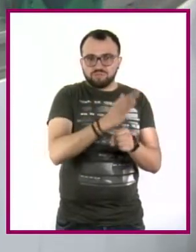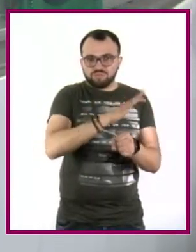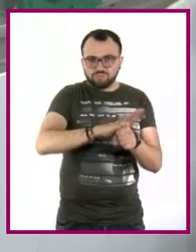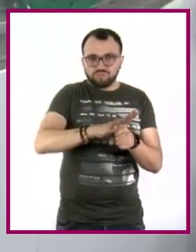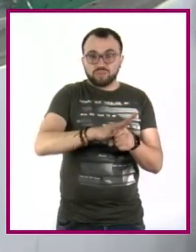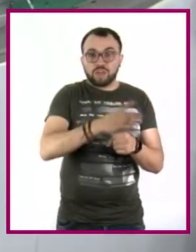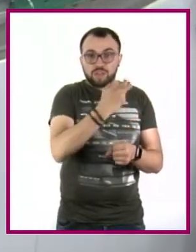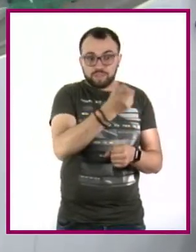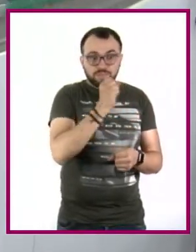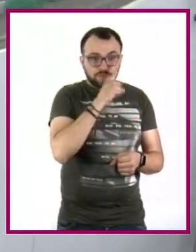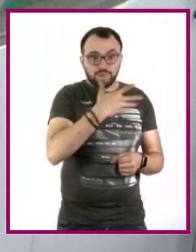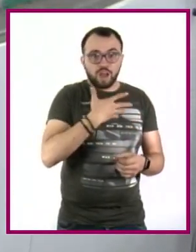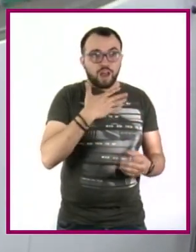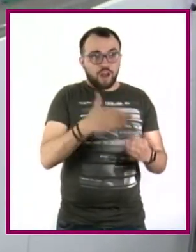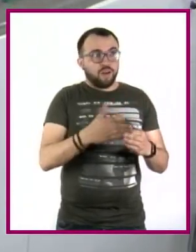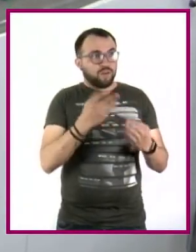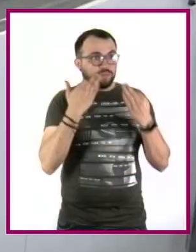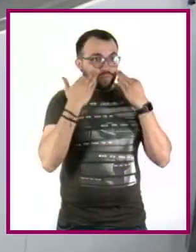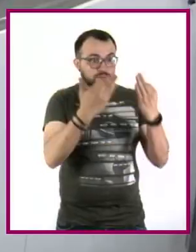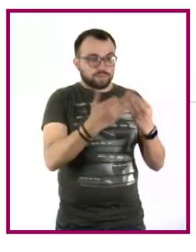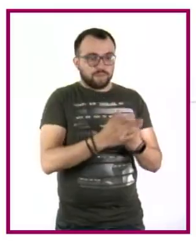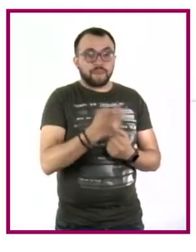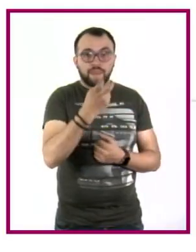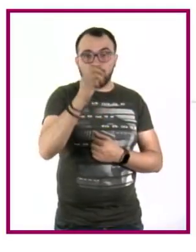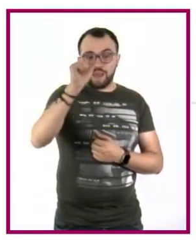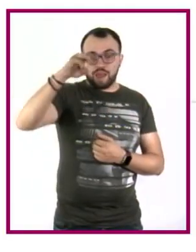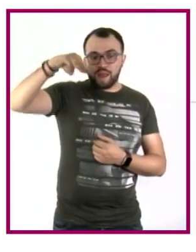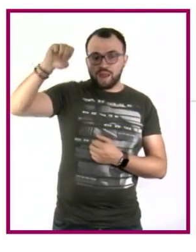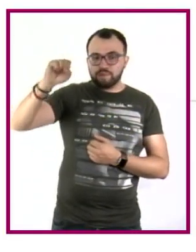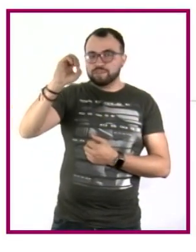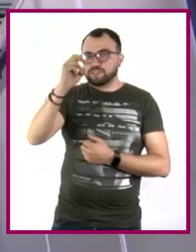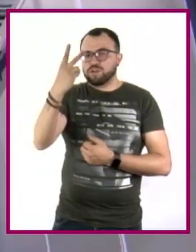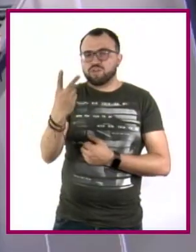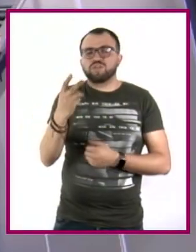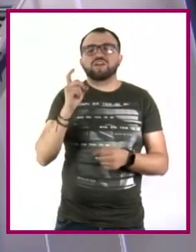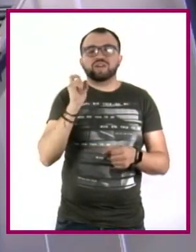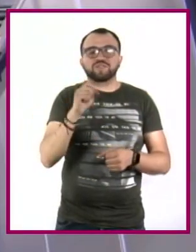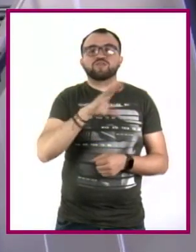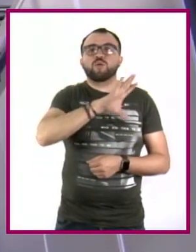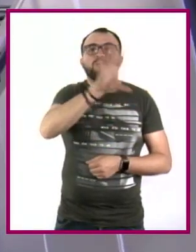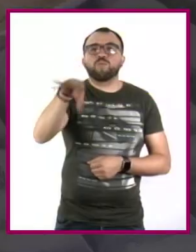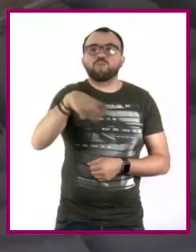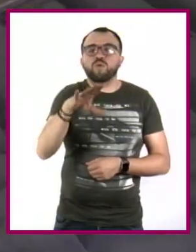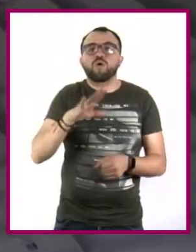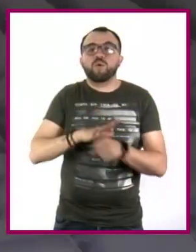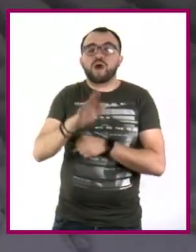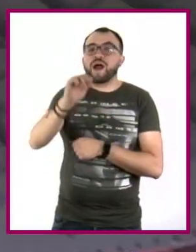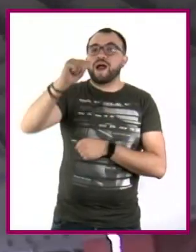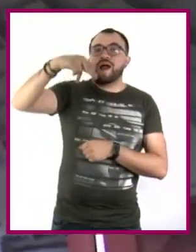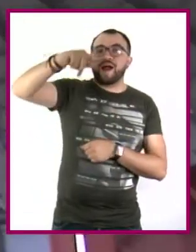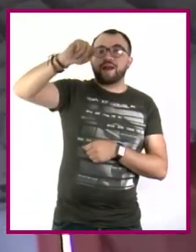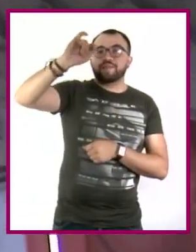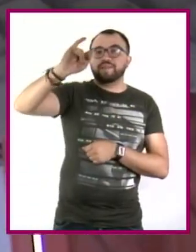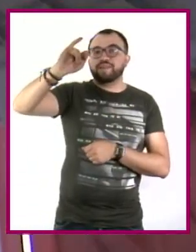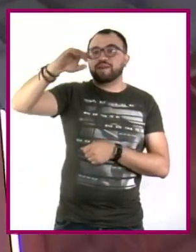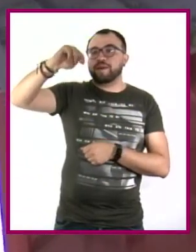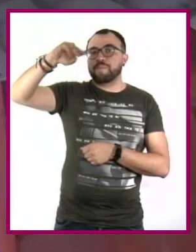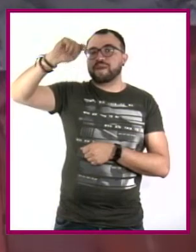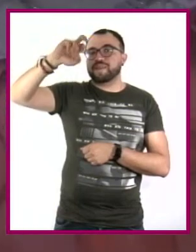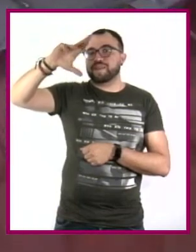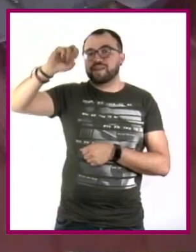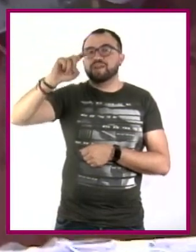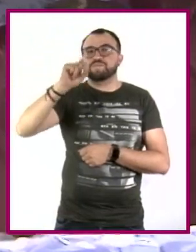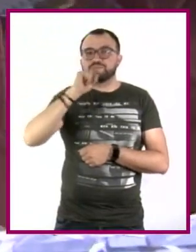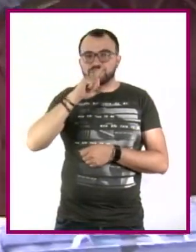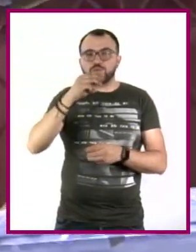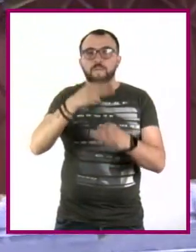poder responder esta pregunta es que el AMS-02 busca antimateria. La materia oscura es otro de